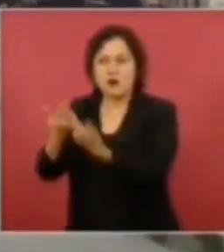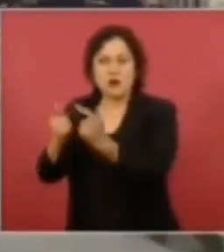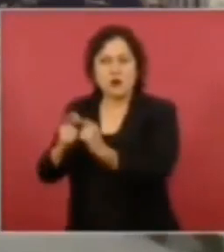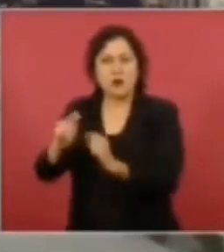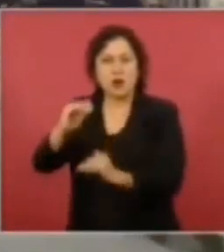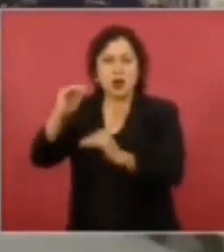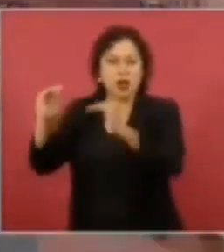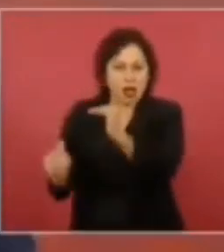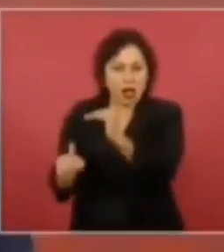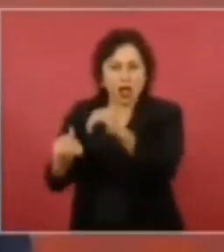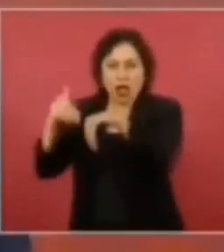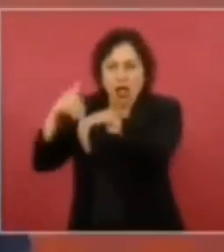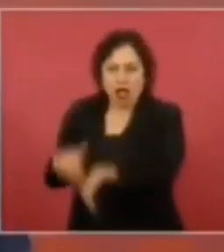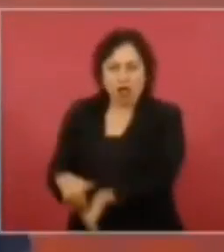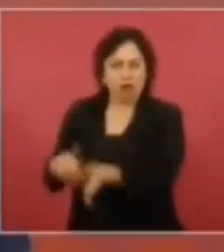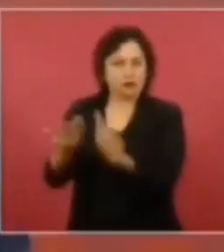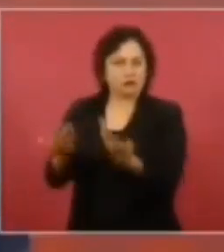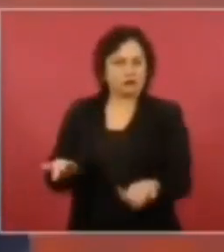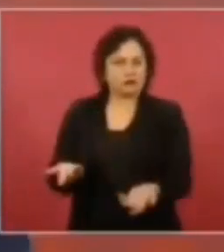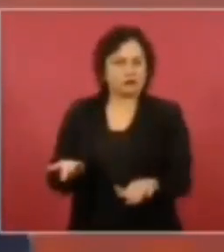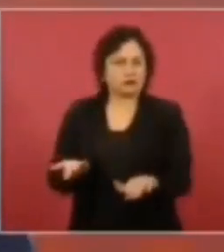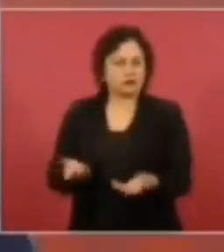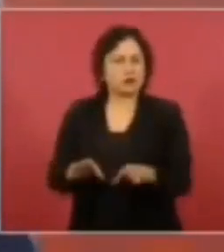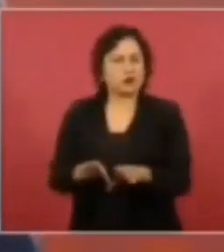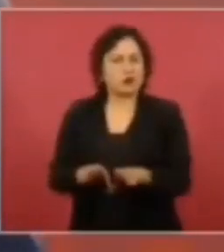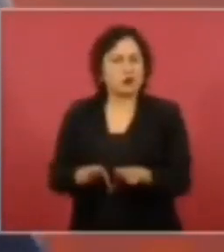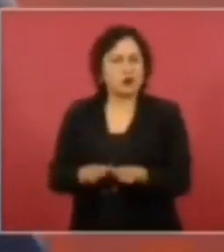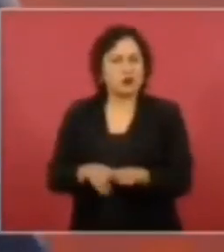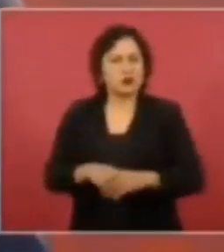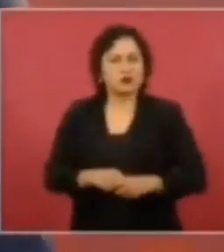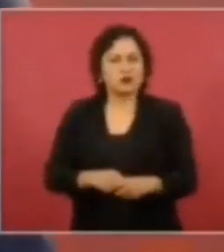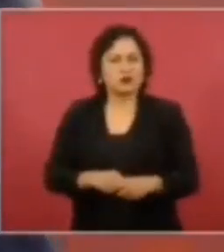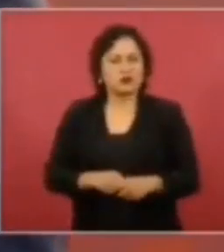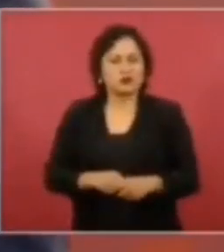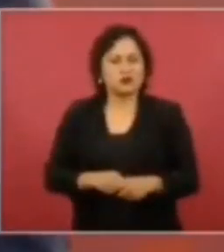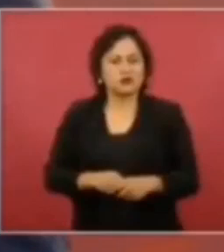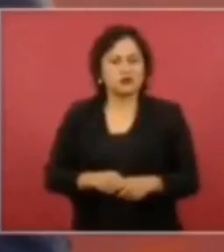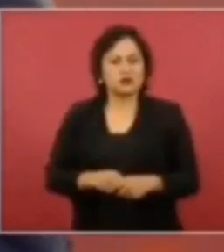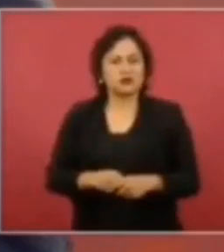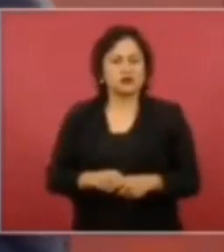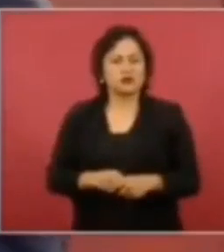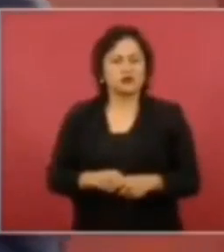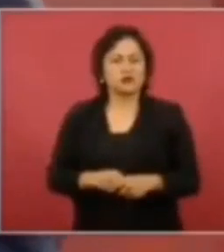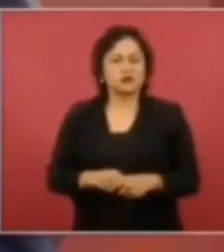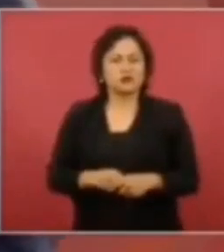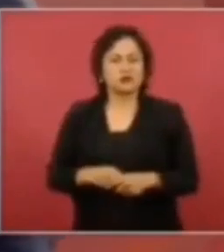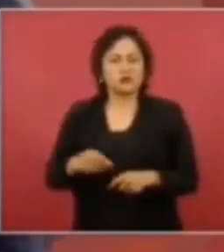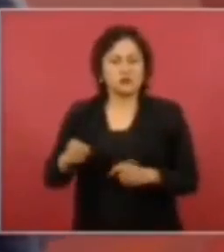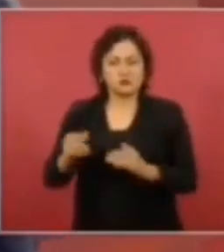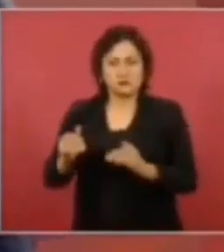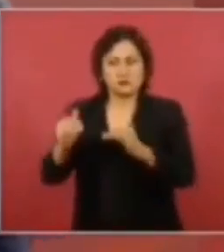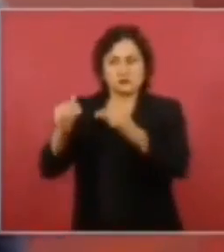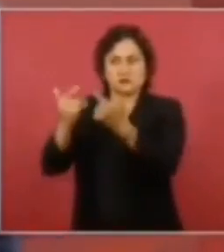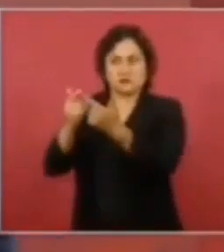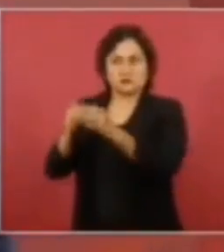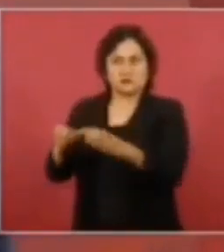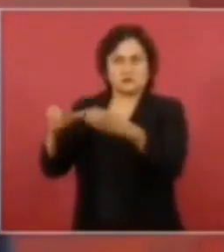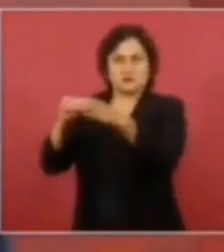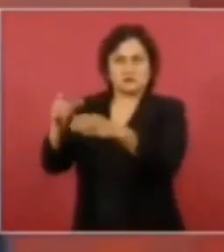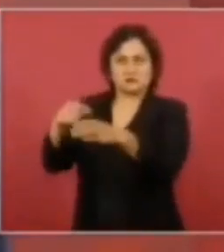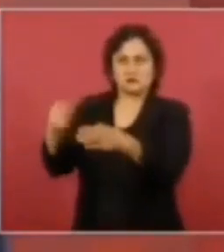mediante la cooptación a esos grupos que realmente eran los que